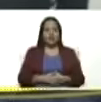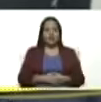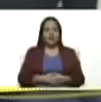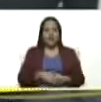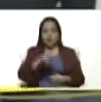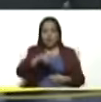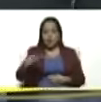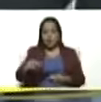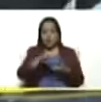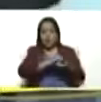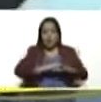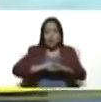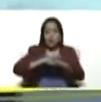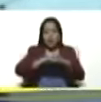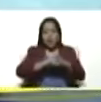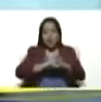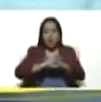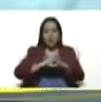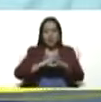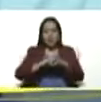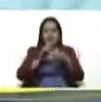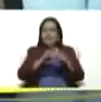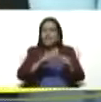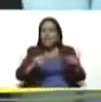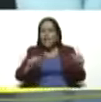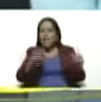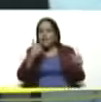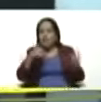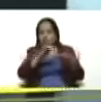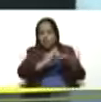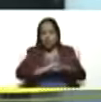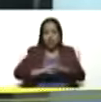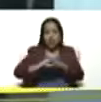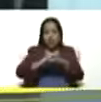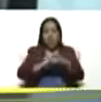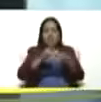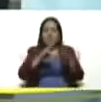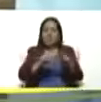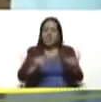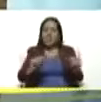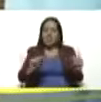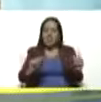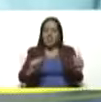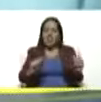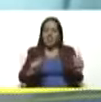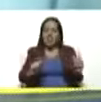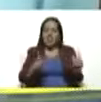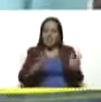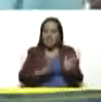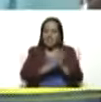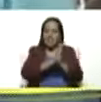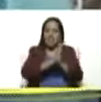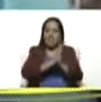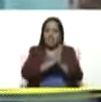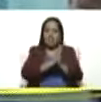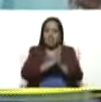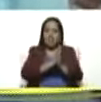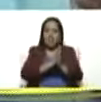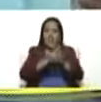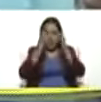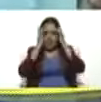es una tierra, dice el trujillano, tierra de santos,